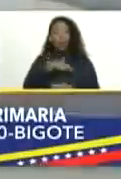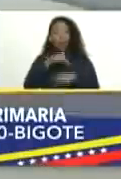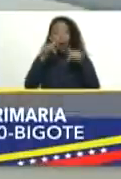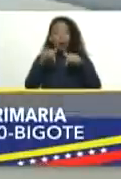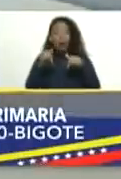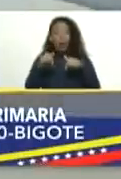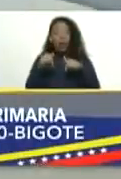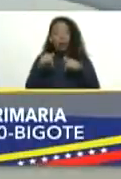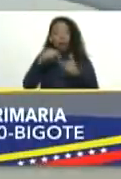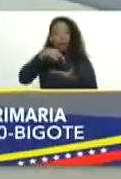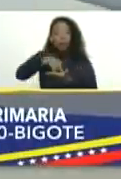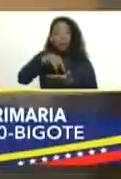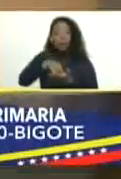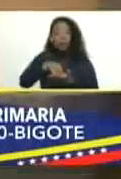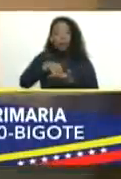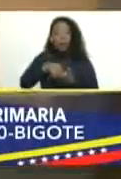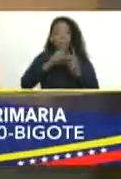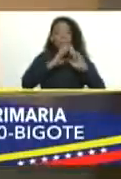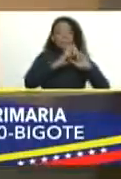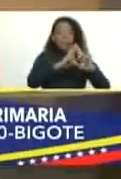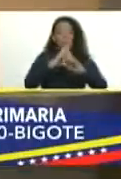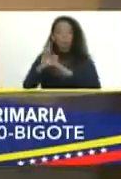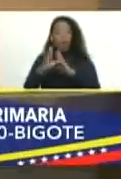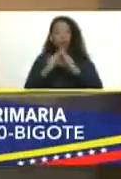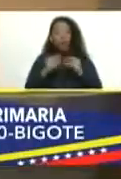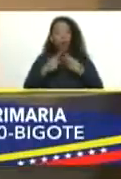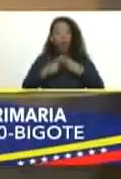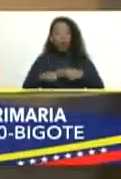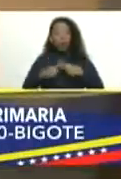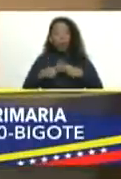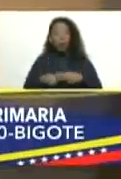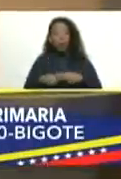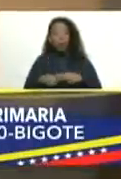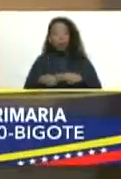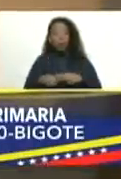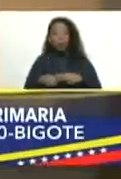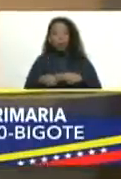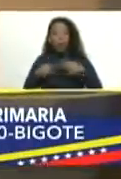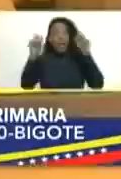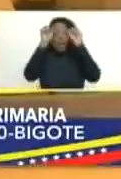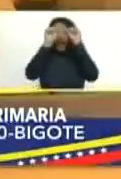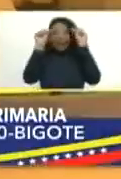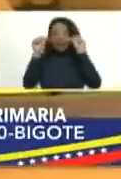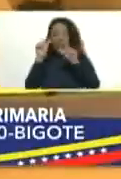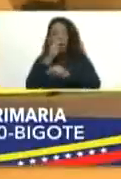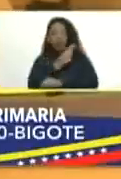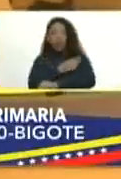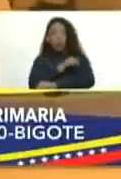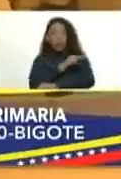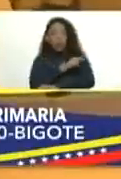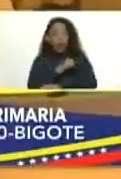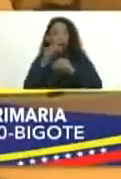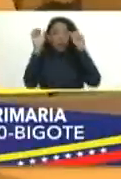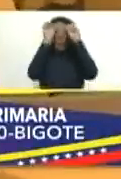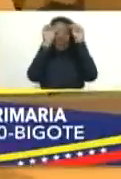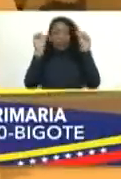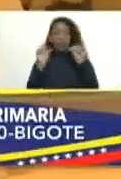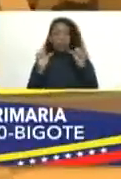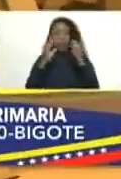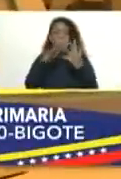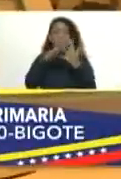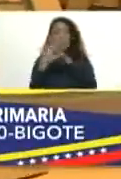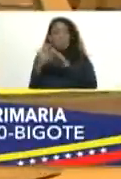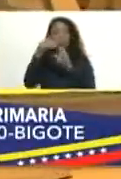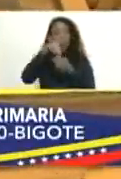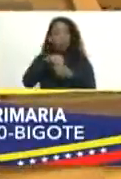Carabobo, bueno, respondemos con todas nuestras herramientas, nuestro sistema hospitalario, el sistema de barrio adentro, todo